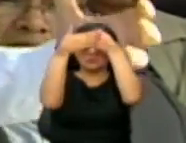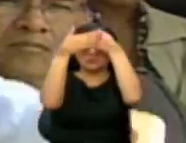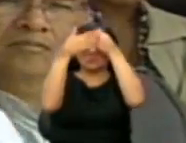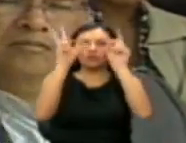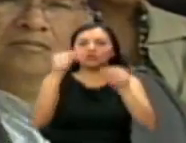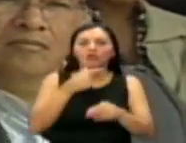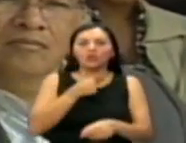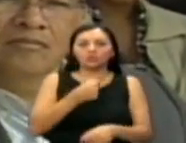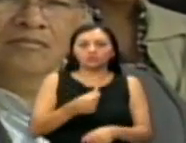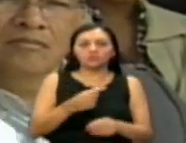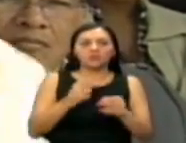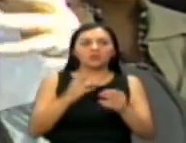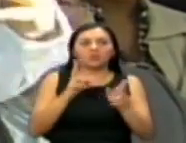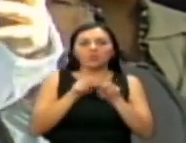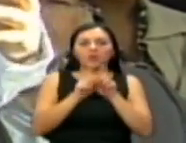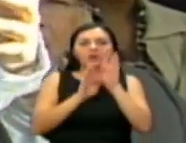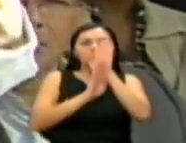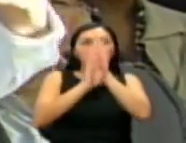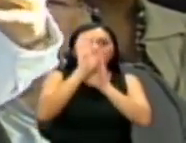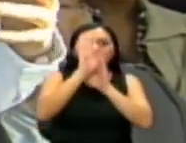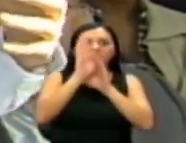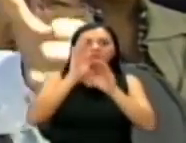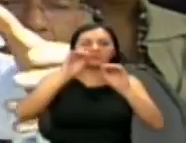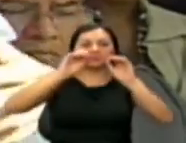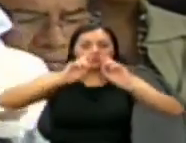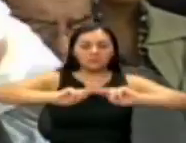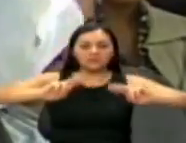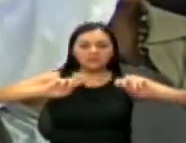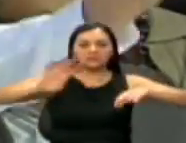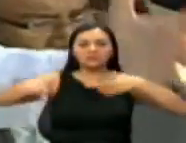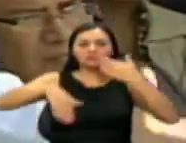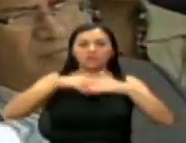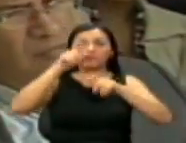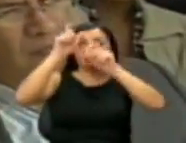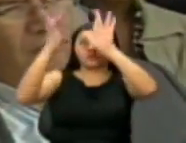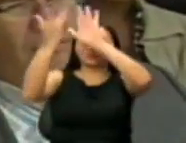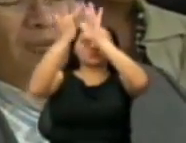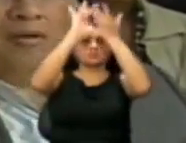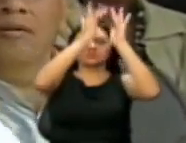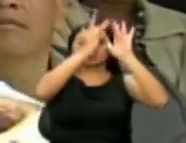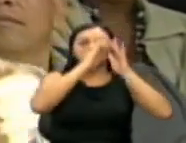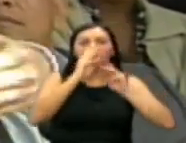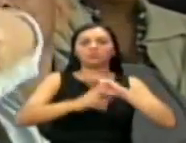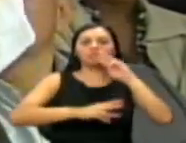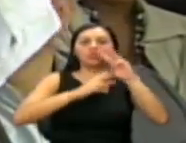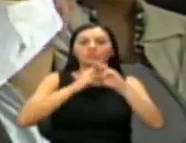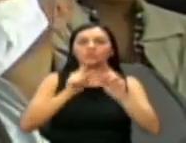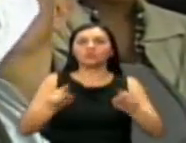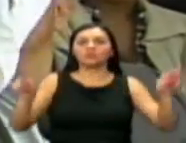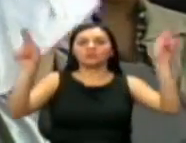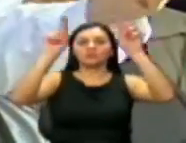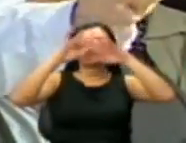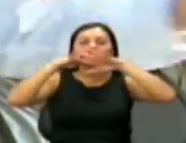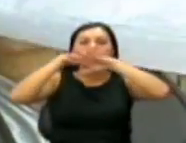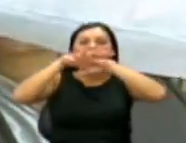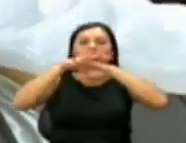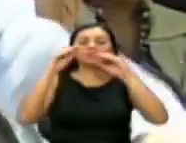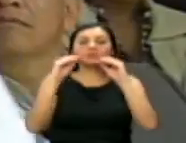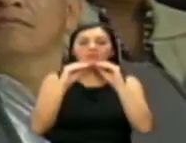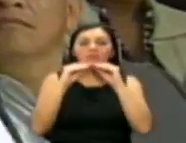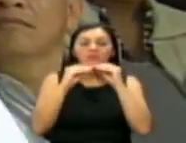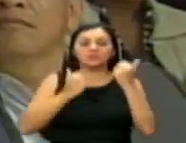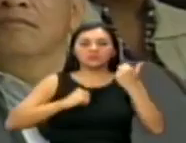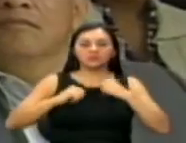científicos, académicos a nivel mundial. Y estas personas son personas que nos contactan con el mundo, nos hacen el contacto con las redes de los mejores científicos. Por